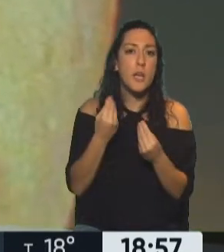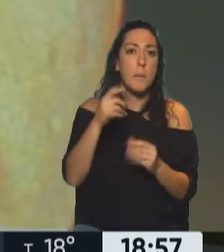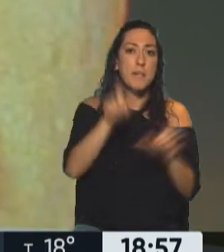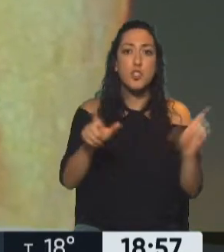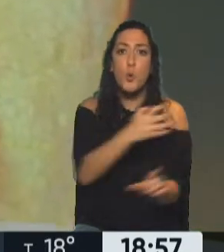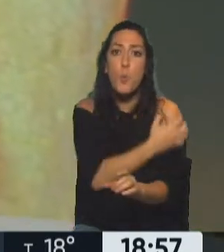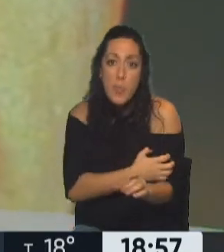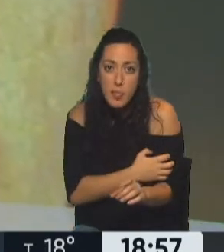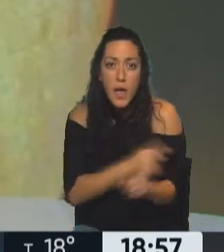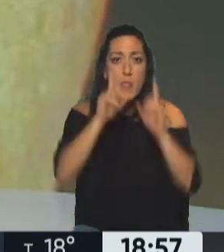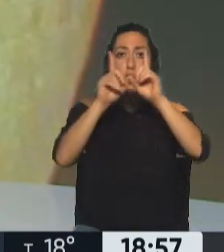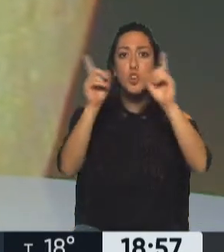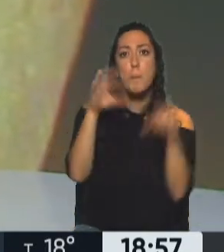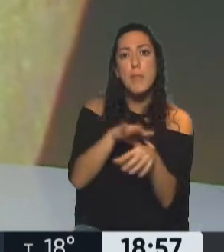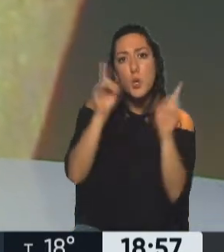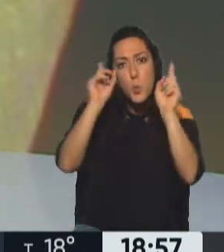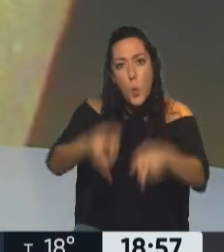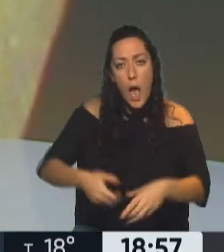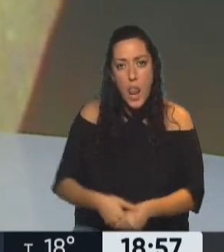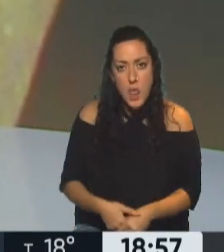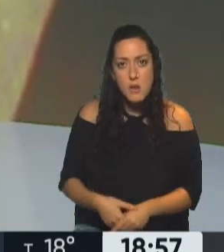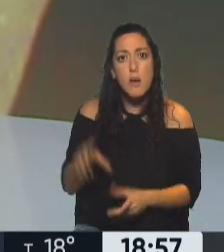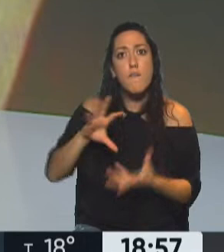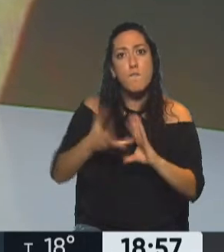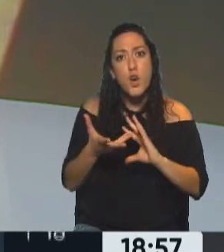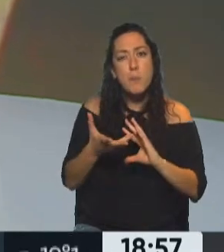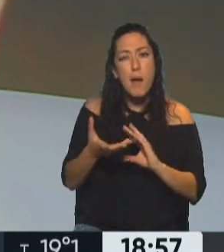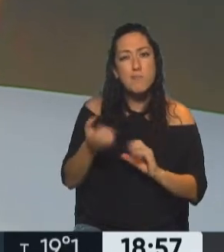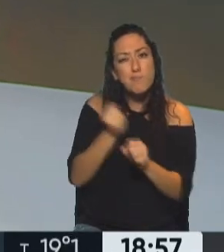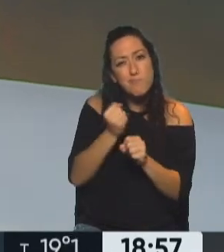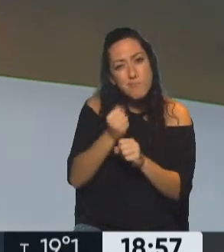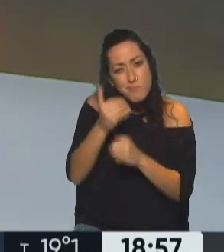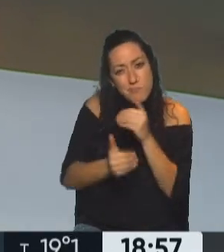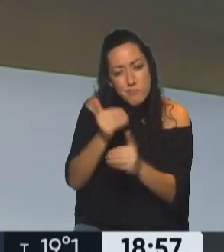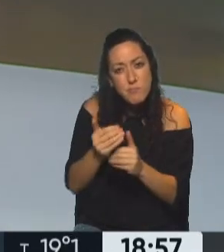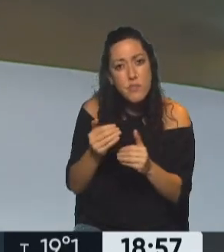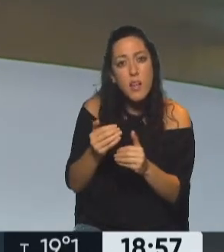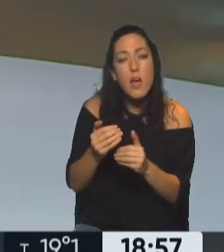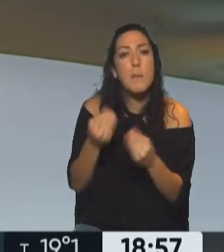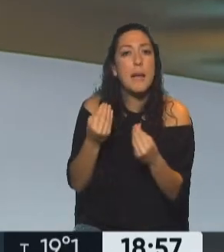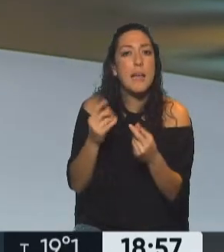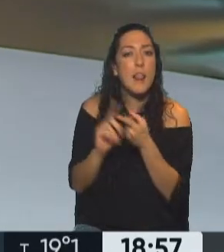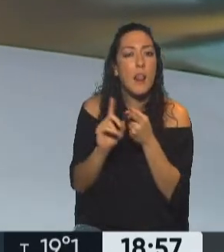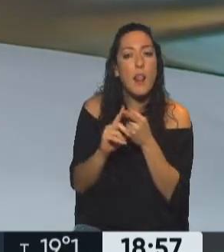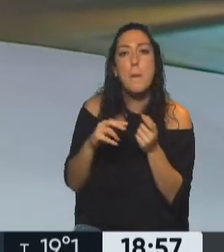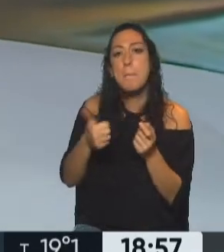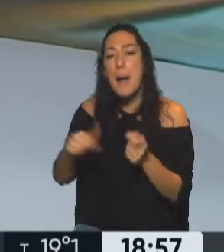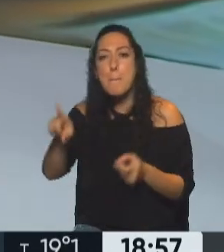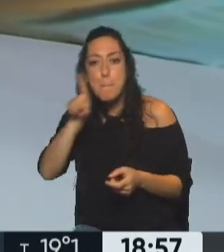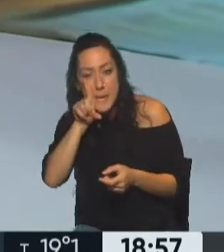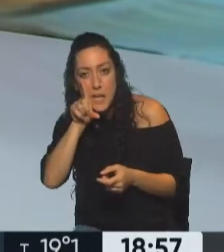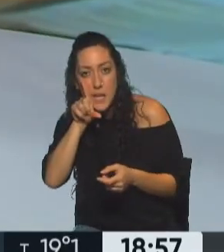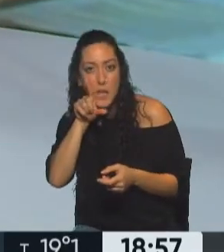atendido había hecho una gestión en aquel momento ante el pami ocasionalmente estaba al